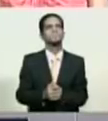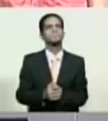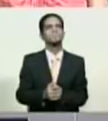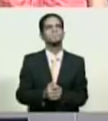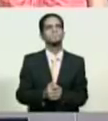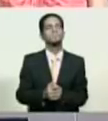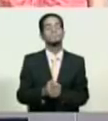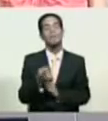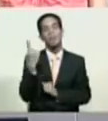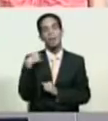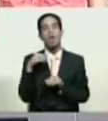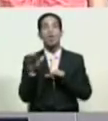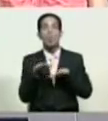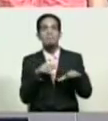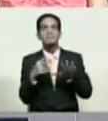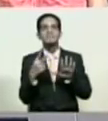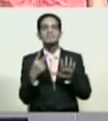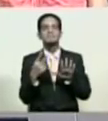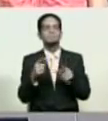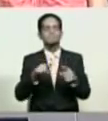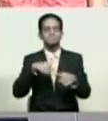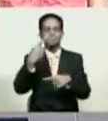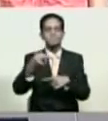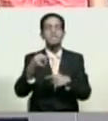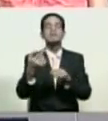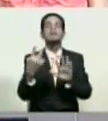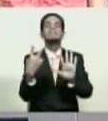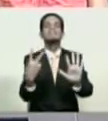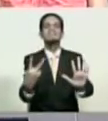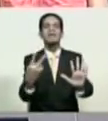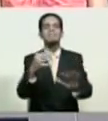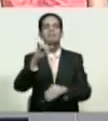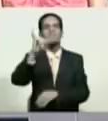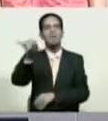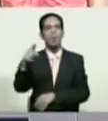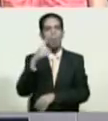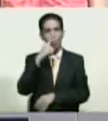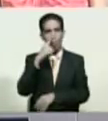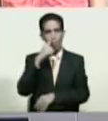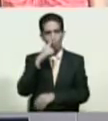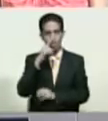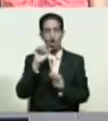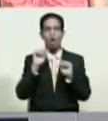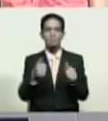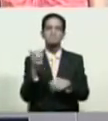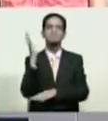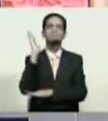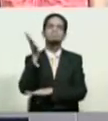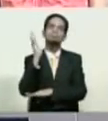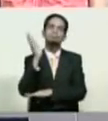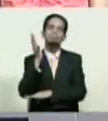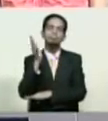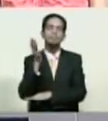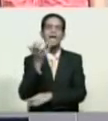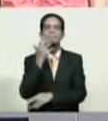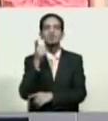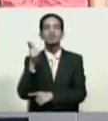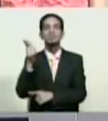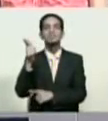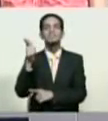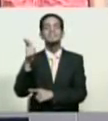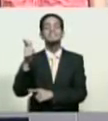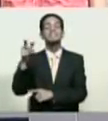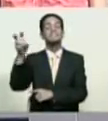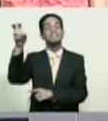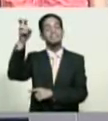El jueves 7 de junio, iniciaremos también un ciclo de foro de imperio versus nación.